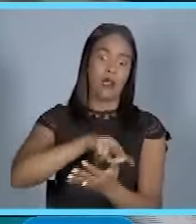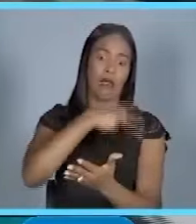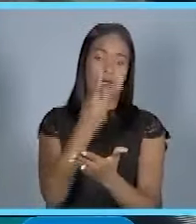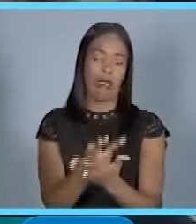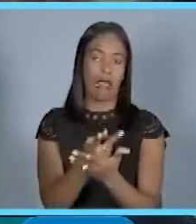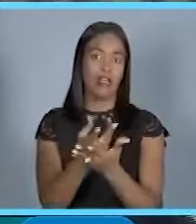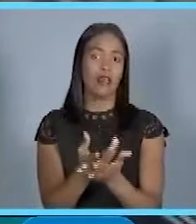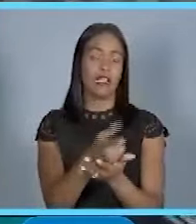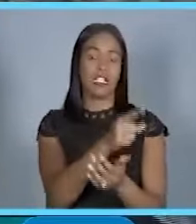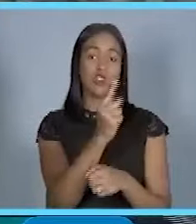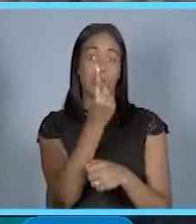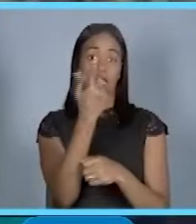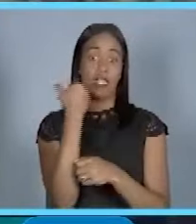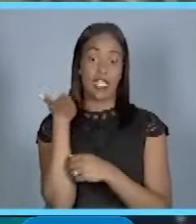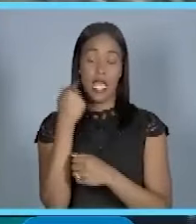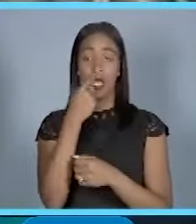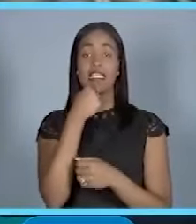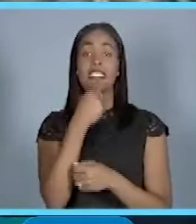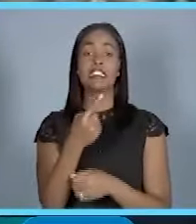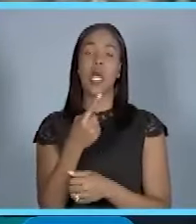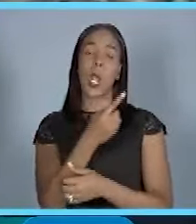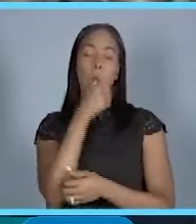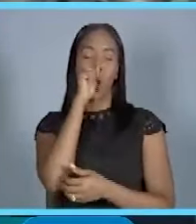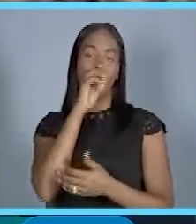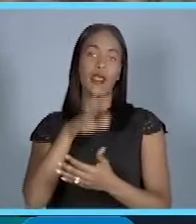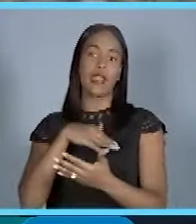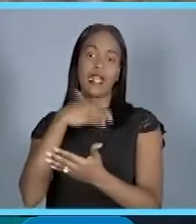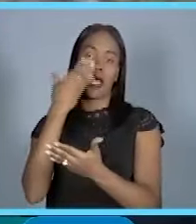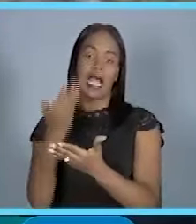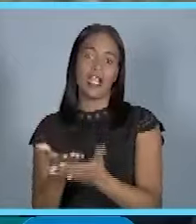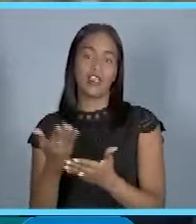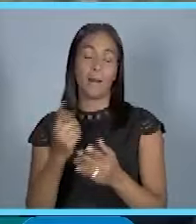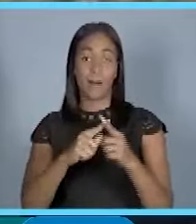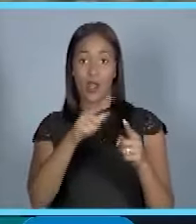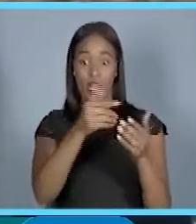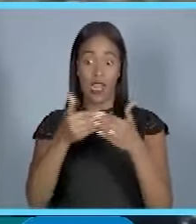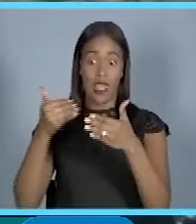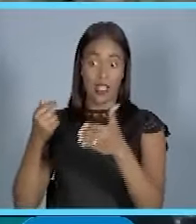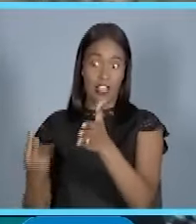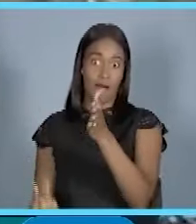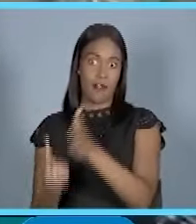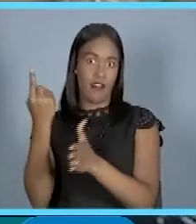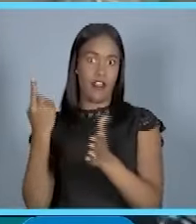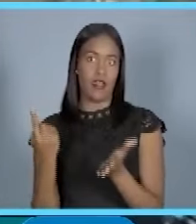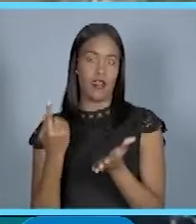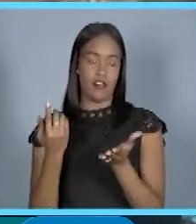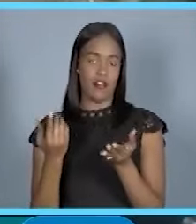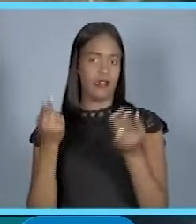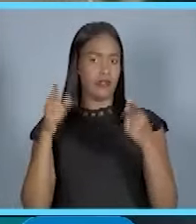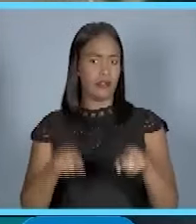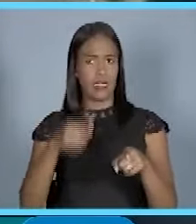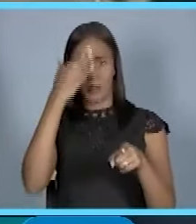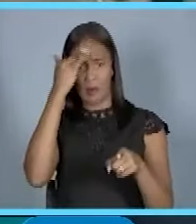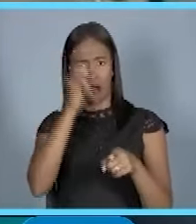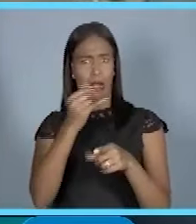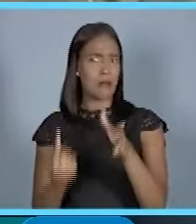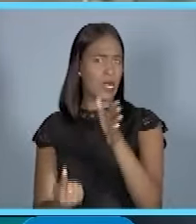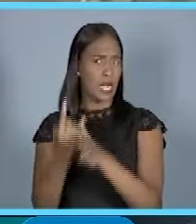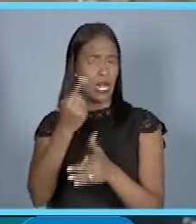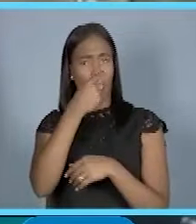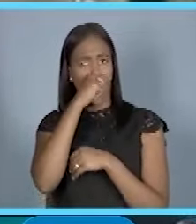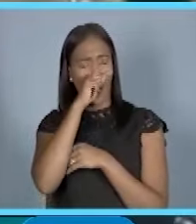solamente sostiene que la niña se cayó. Pero ¿y quién la violó? Si él sostiene que la niña se cayó, ¿quién la violó?